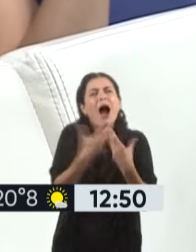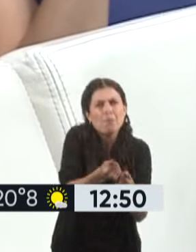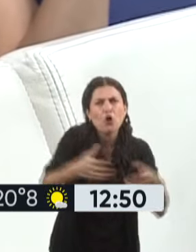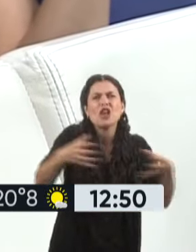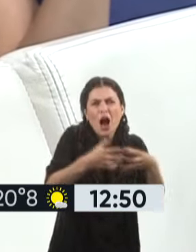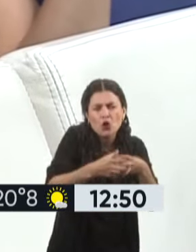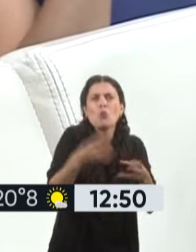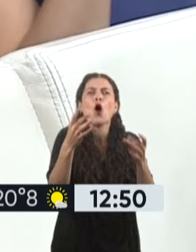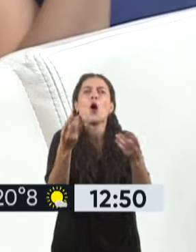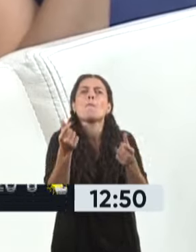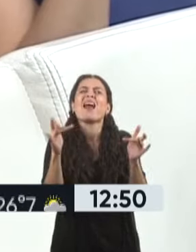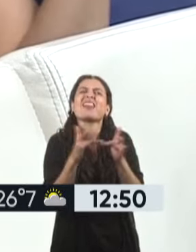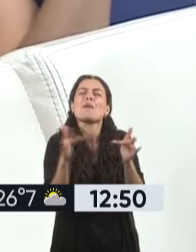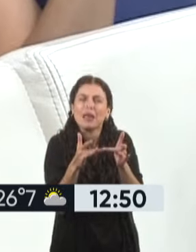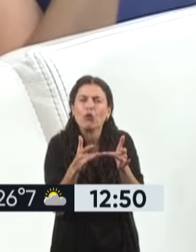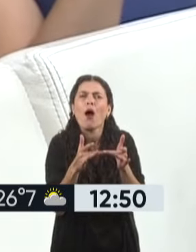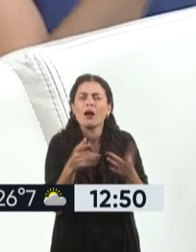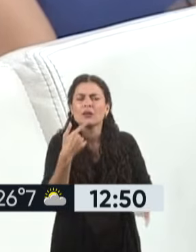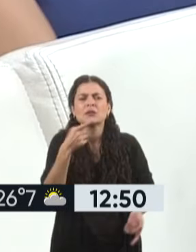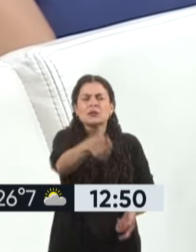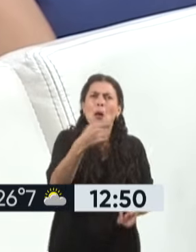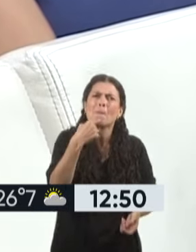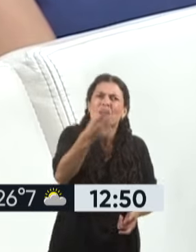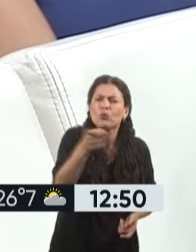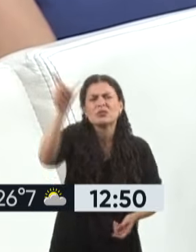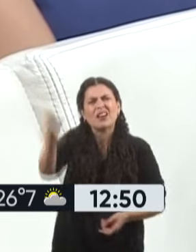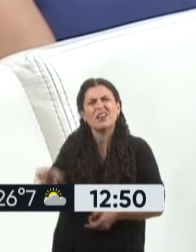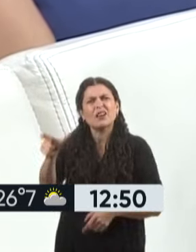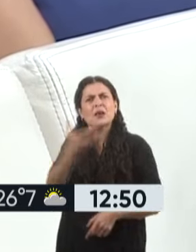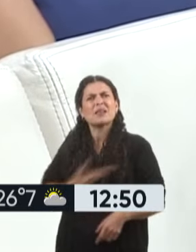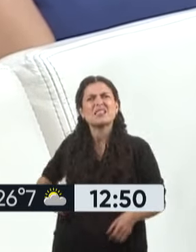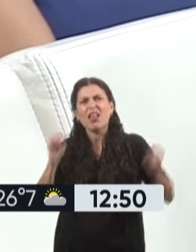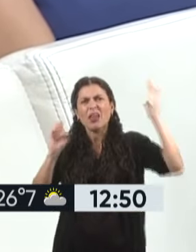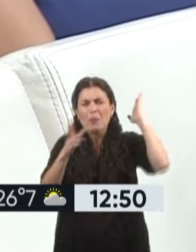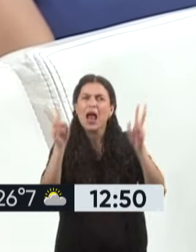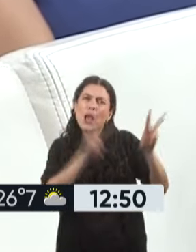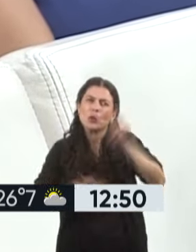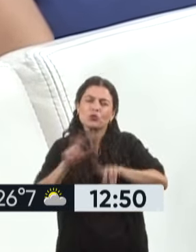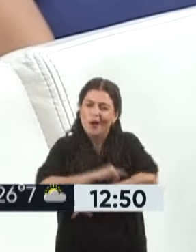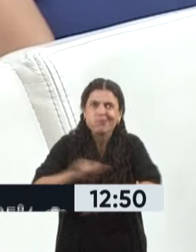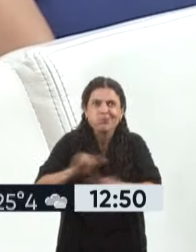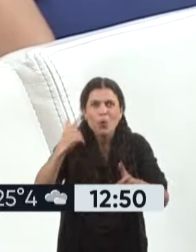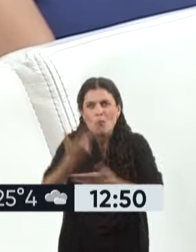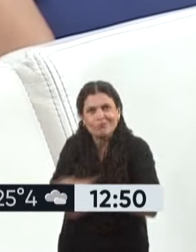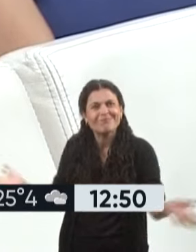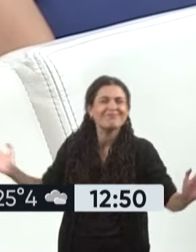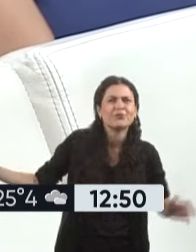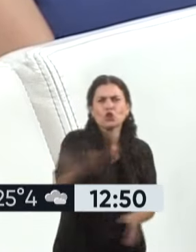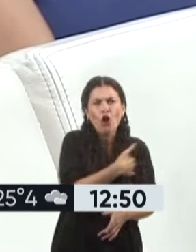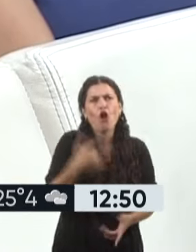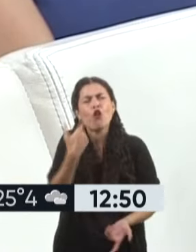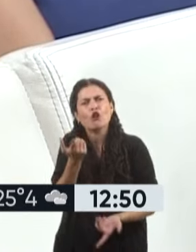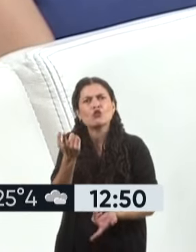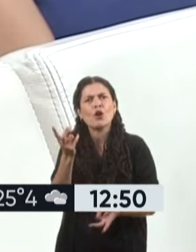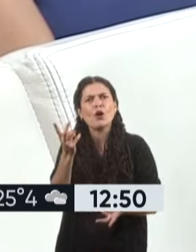La pregunta es: ¿por qué difundió una actividad especulativa como un casino, sabiendo que le iba a costar justamente sus